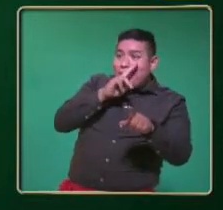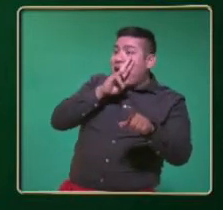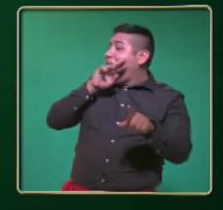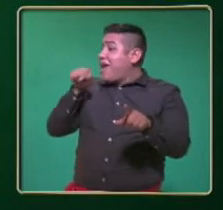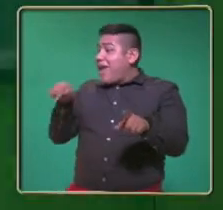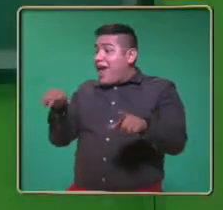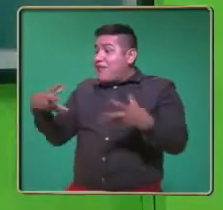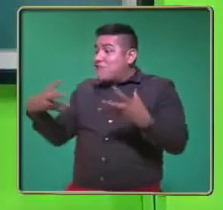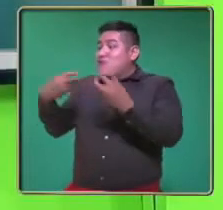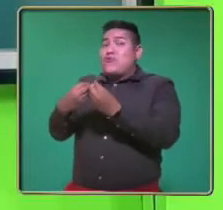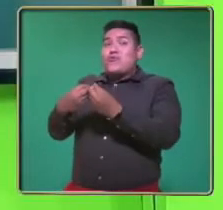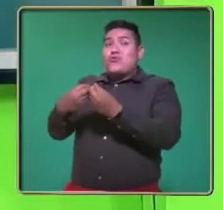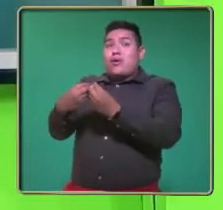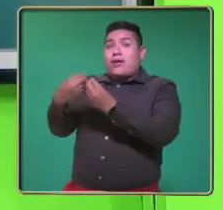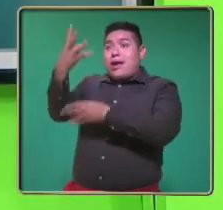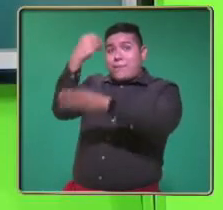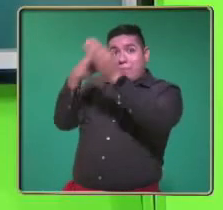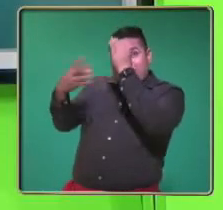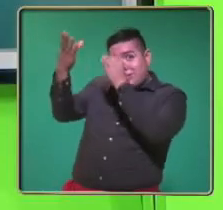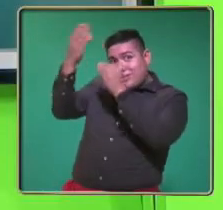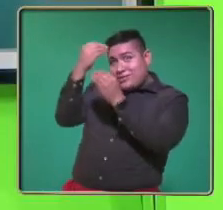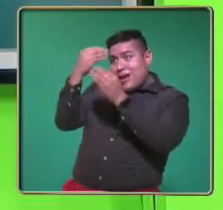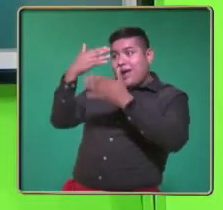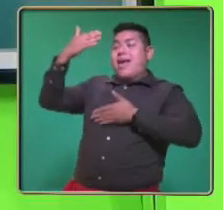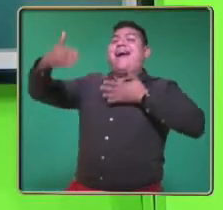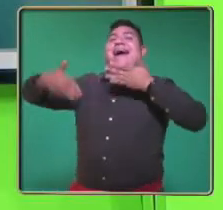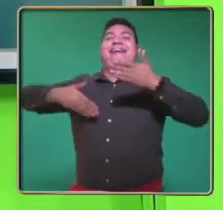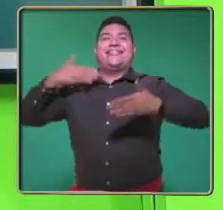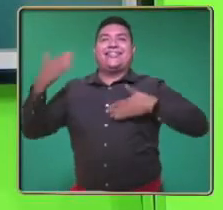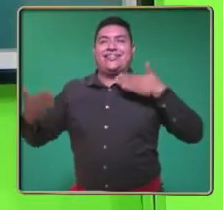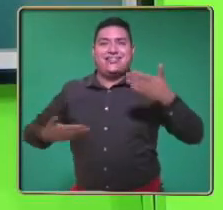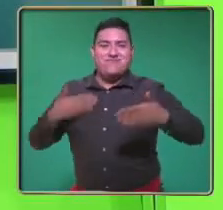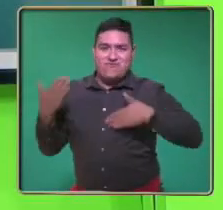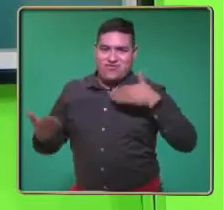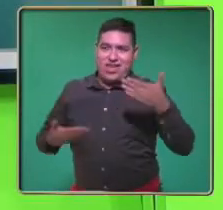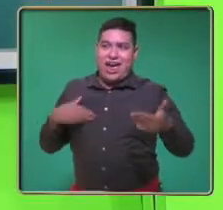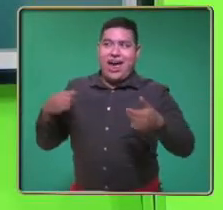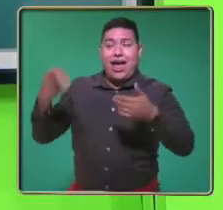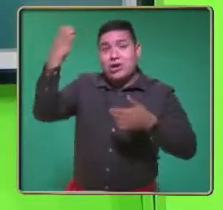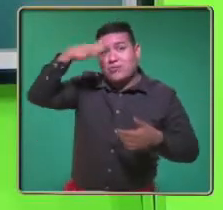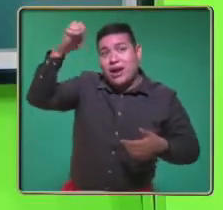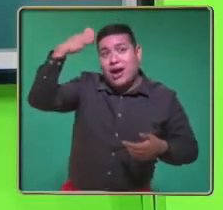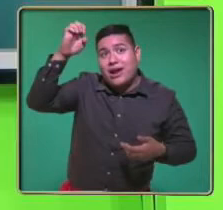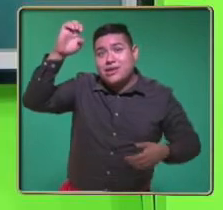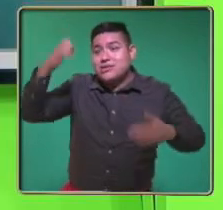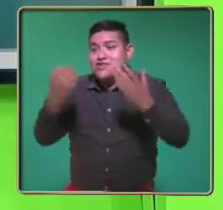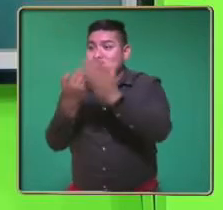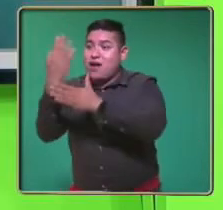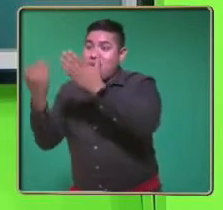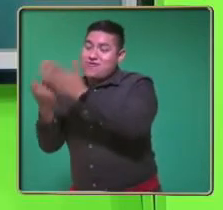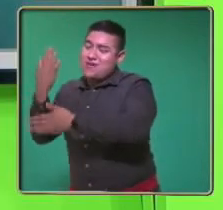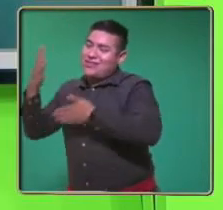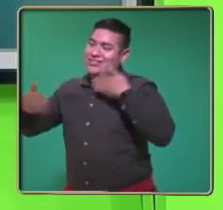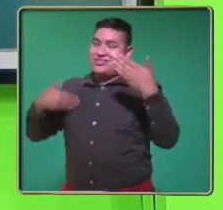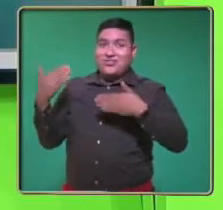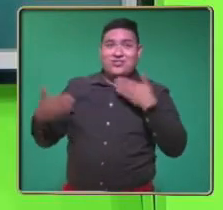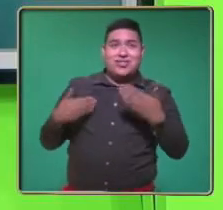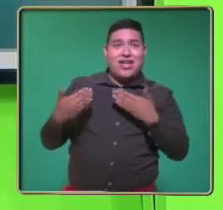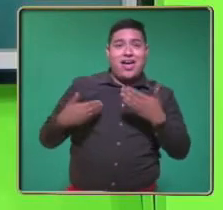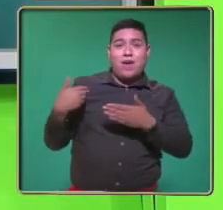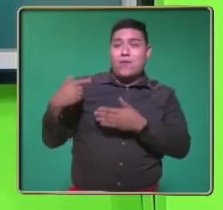este proceso de aprendizaje, de comprensión, de las nuevas experiencias, porque van a ser o va a surgir de